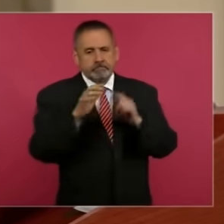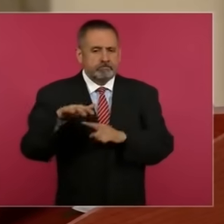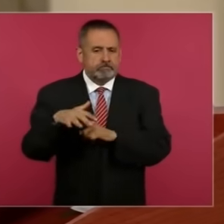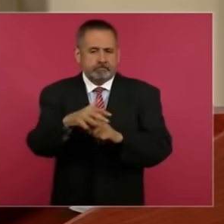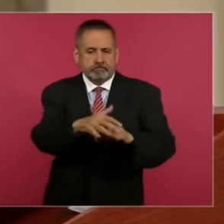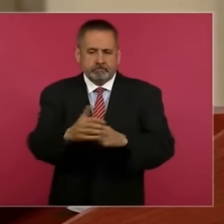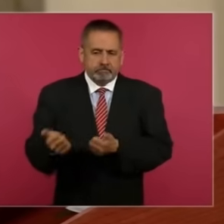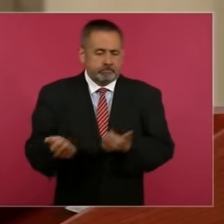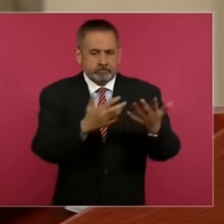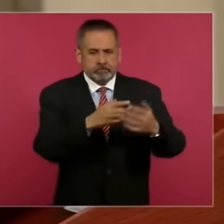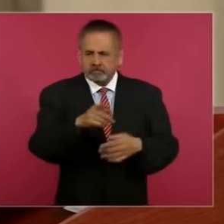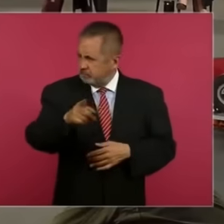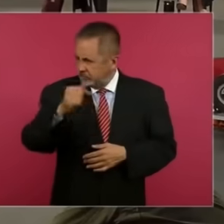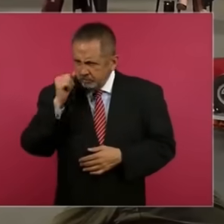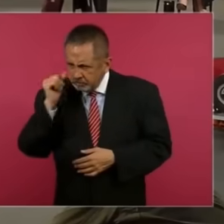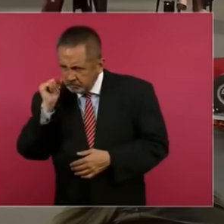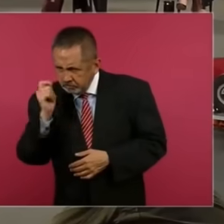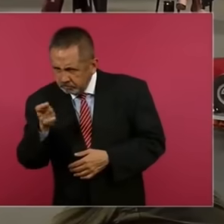Esto fue ayer, ¿no?